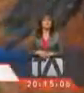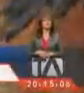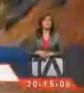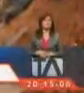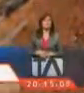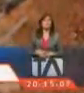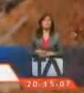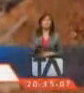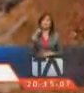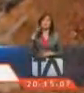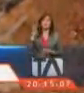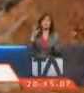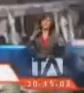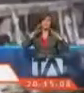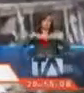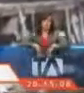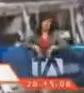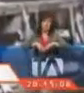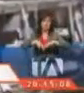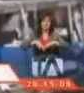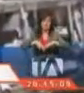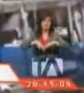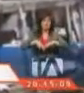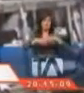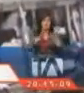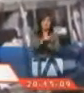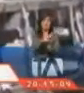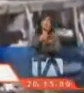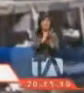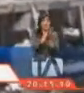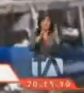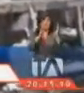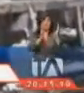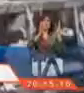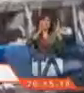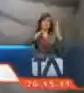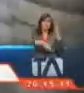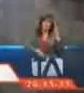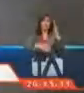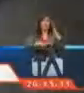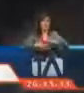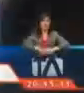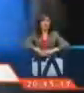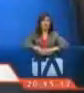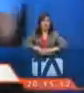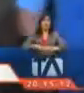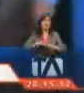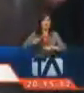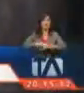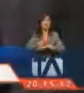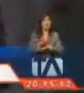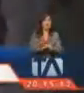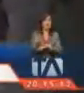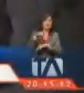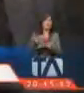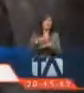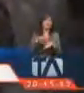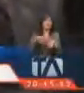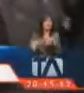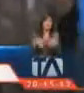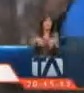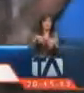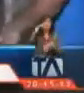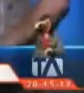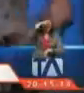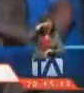Este es el enorme hundimiento que provocó el colapso de la Unidad Educativa Inmaculada en Zaruma, producto de la actividad minera en ese